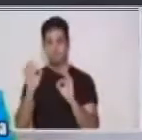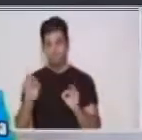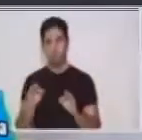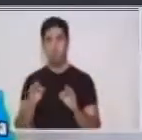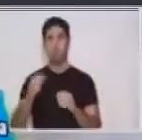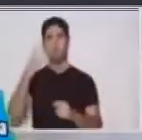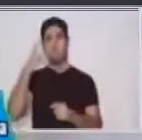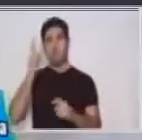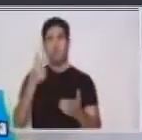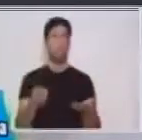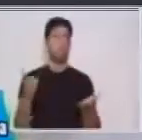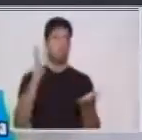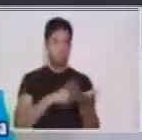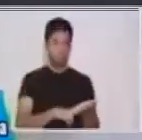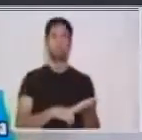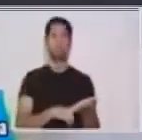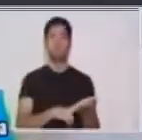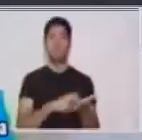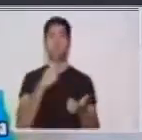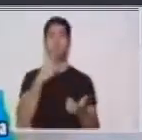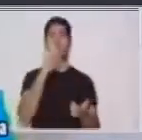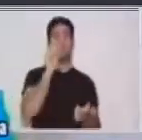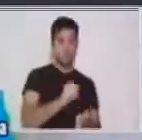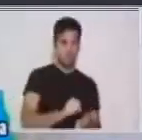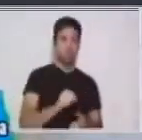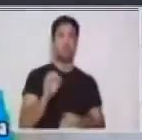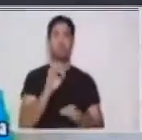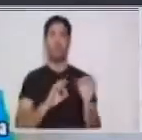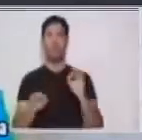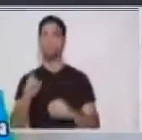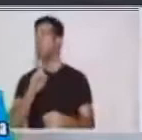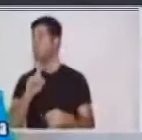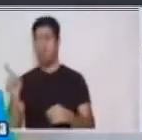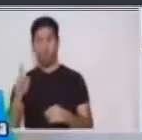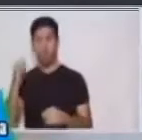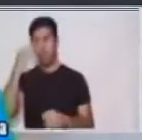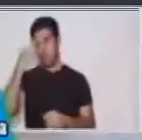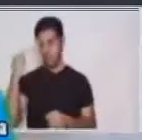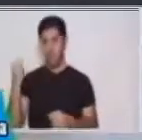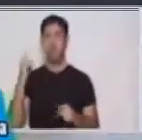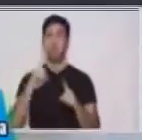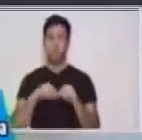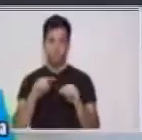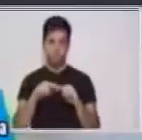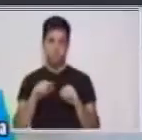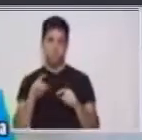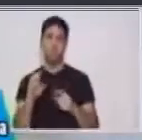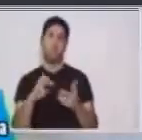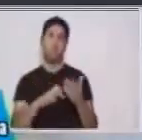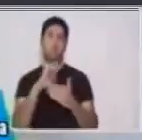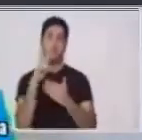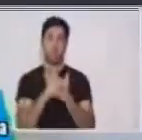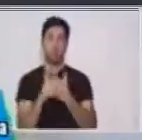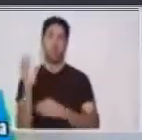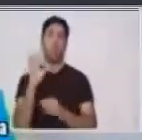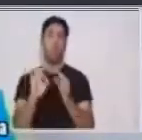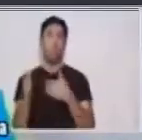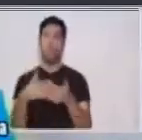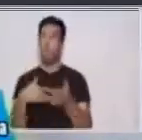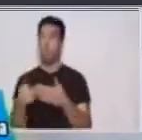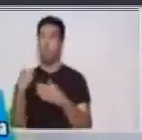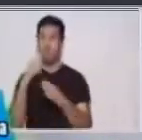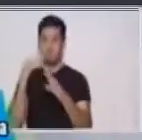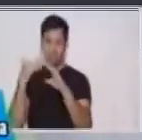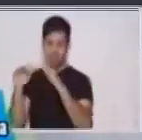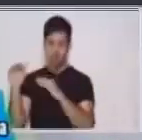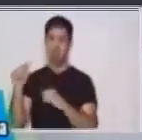para validar o negar una idea, un proyecto o bien cualquier mensaje.